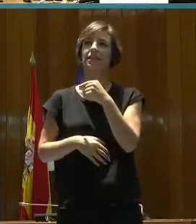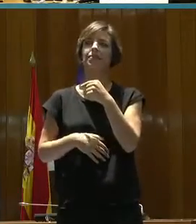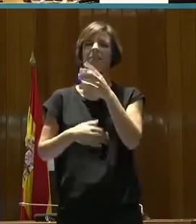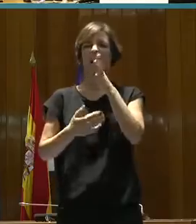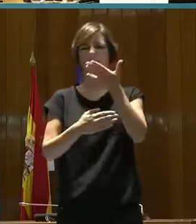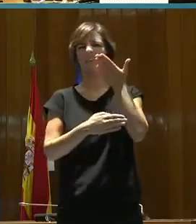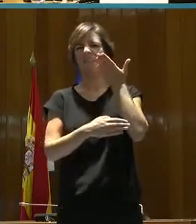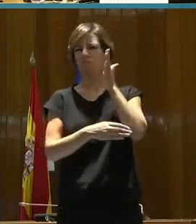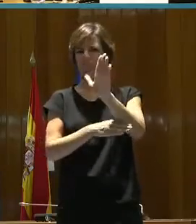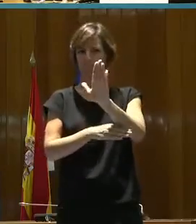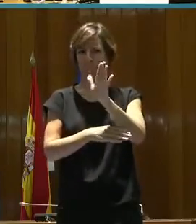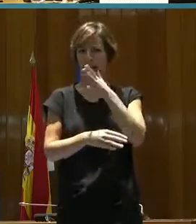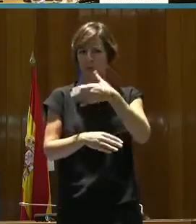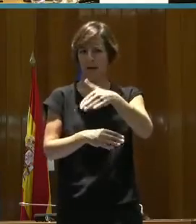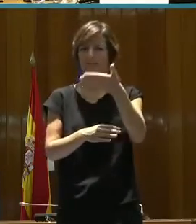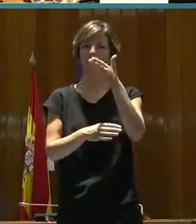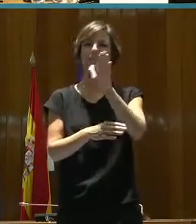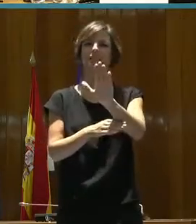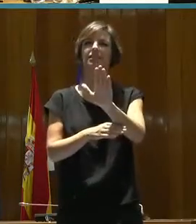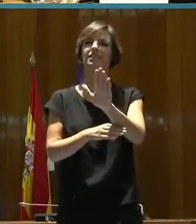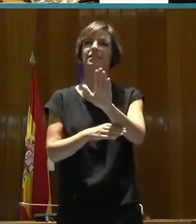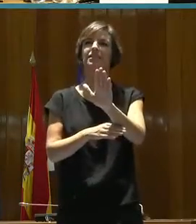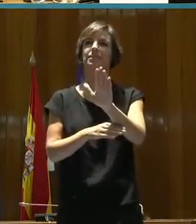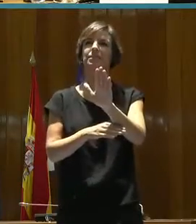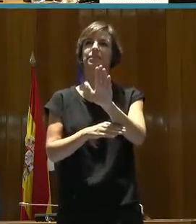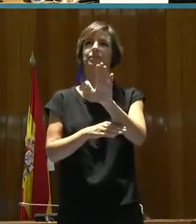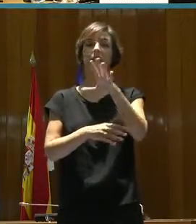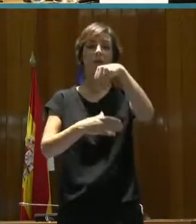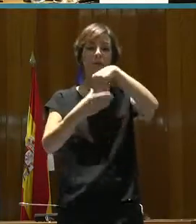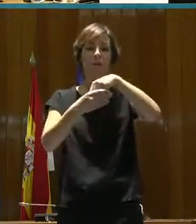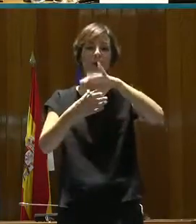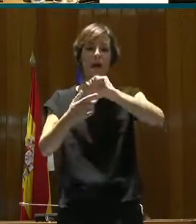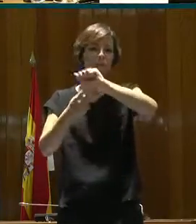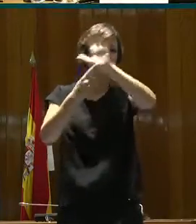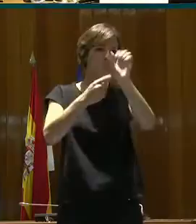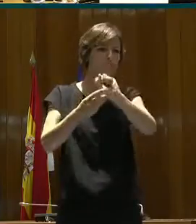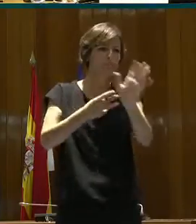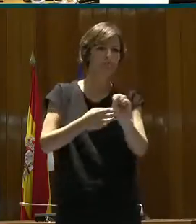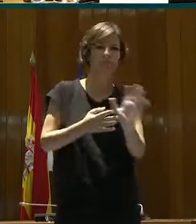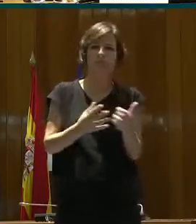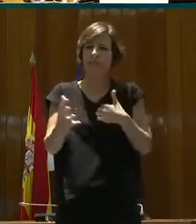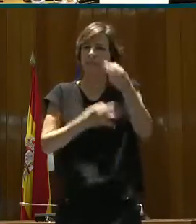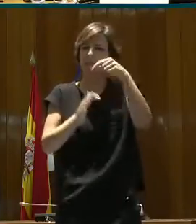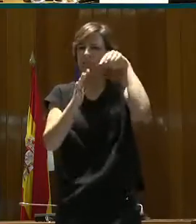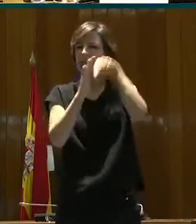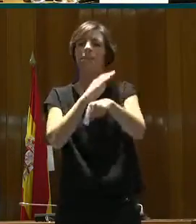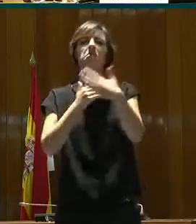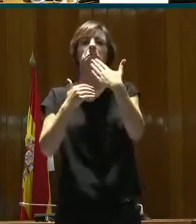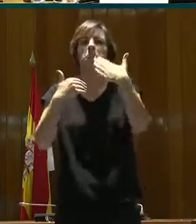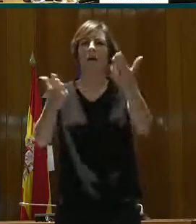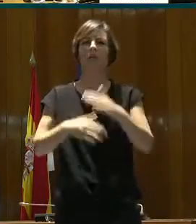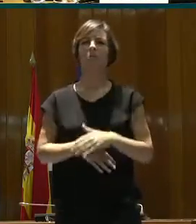mostraré en un momento, tiene una subestructura muy detallada. Por ejemplo, si vamos